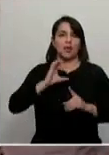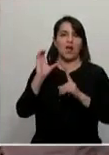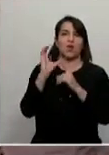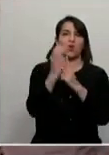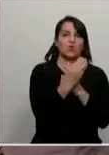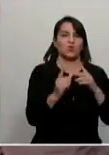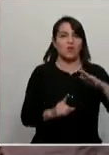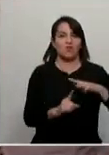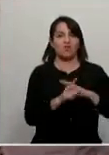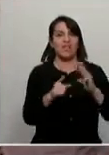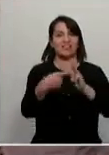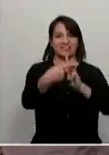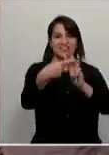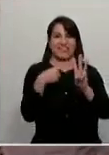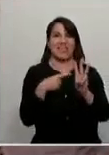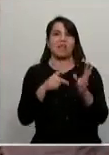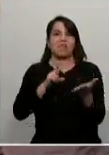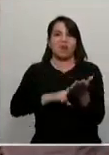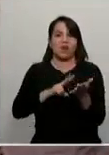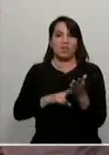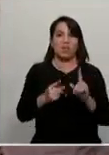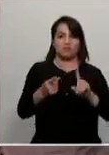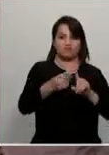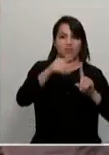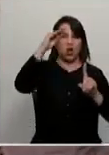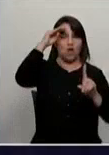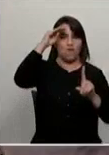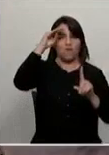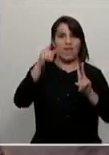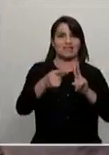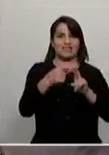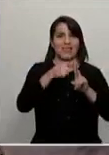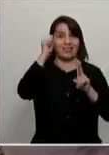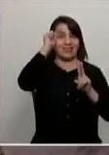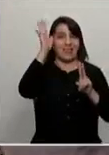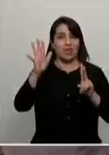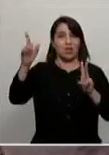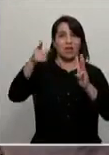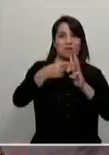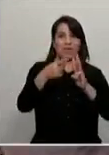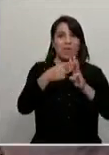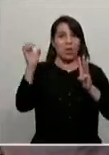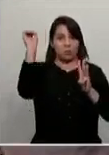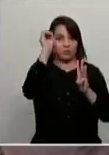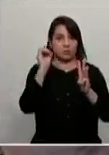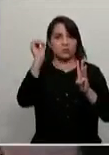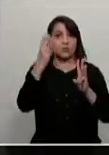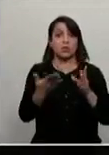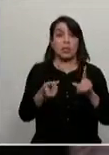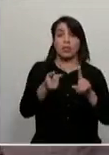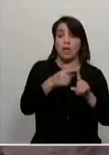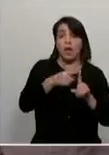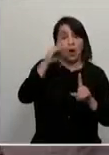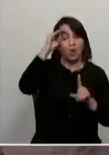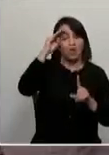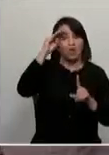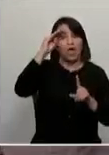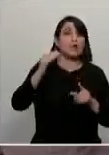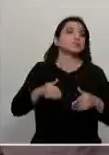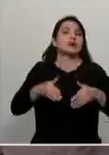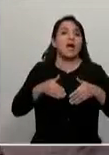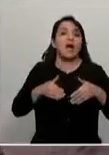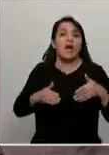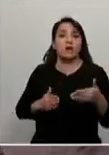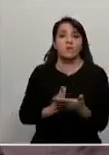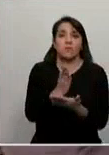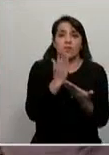es importante destacar que estos son alrededor de 80 convencionales, quedan unos 70 que no van a estar en comisiones. Y la pregunta es, ¿qué van a